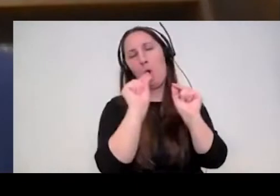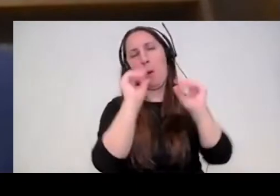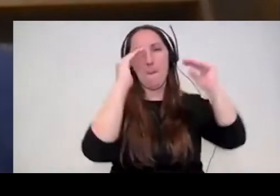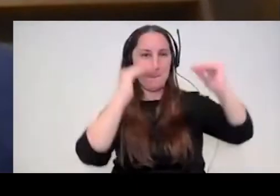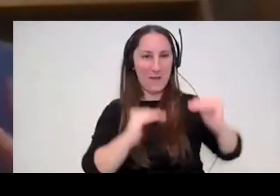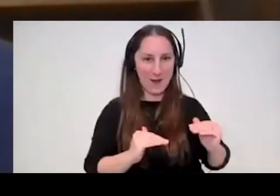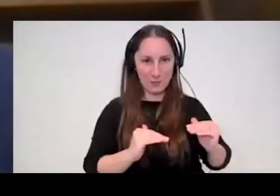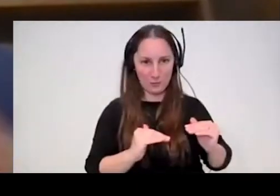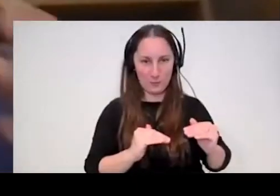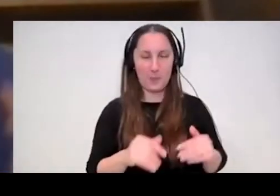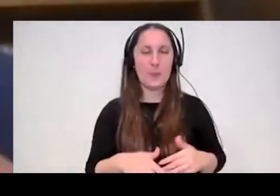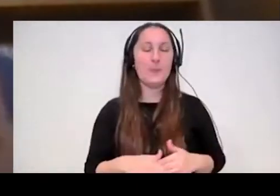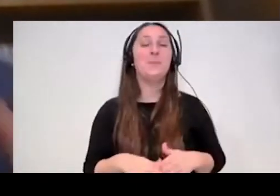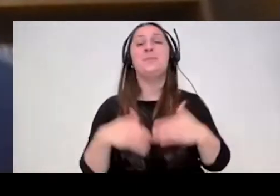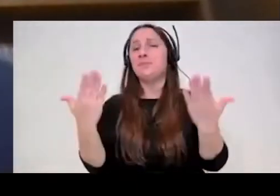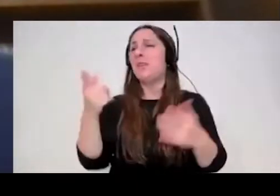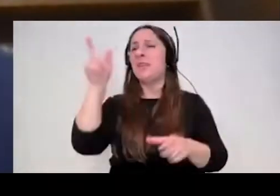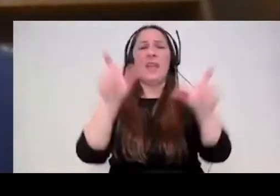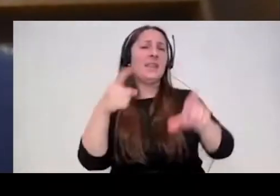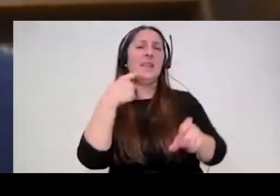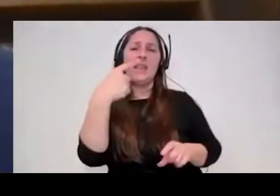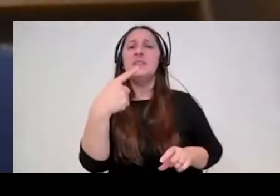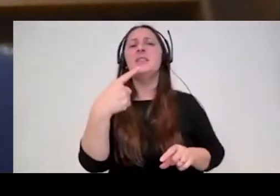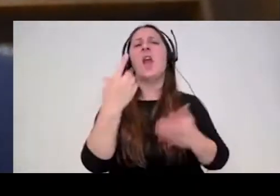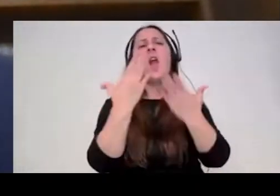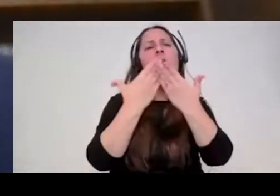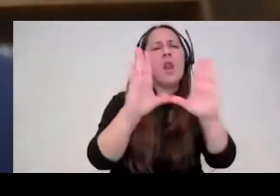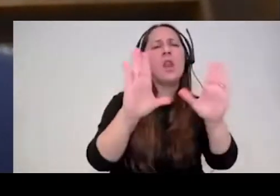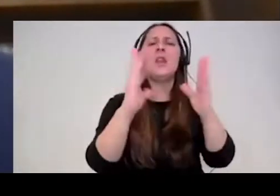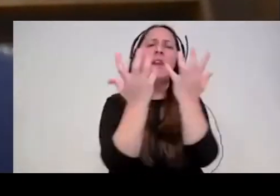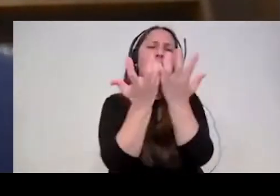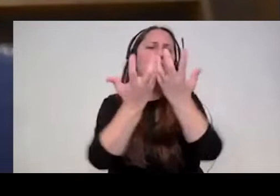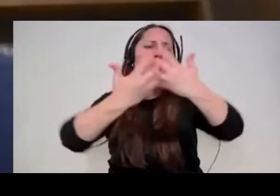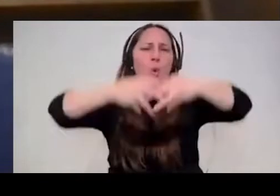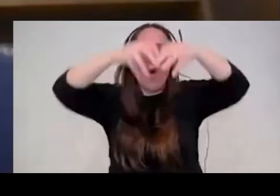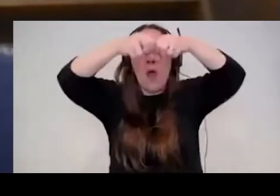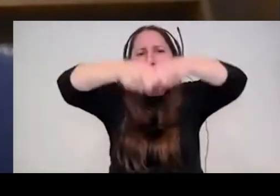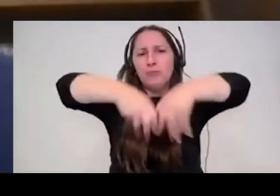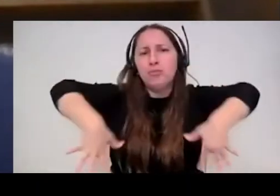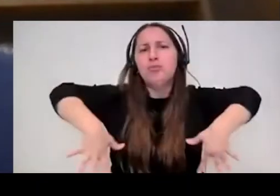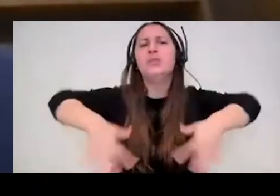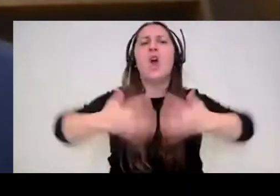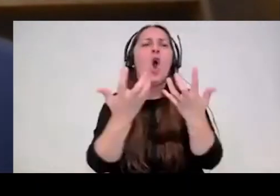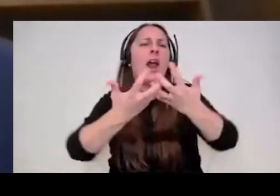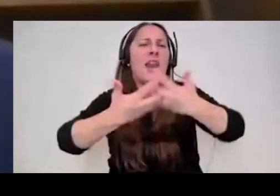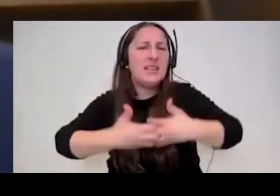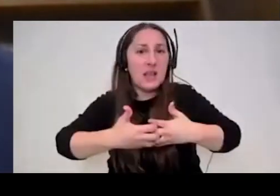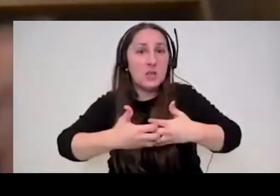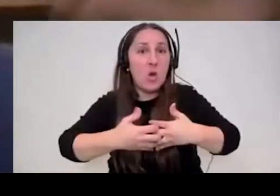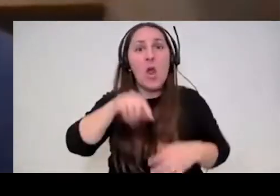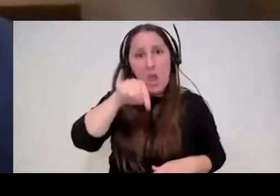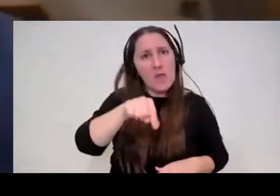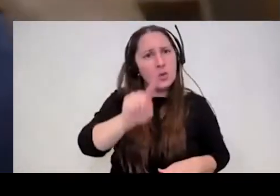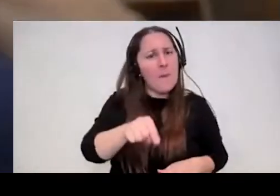Entonces, cuando se dice la libre determinación de la estructura y de la organización, también habría que